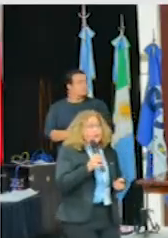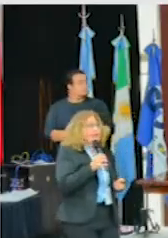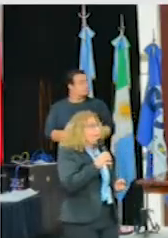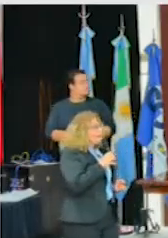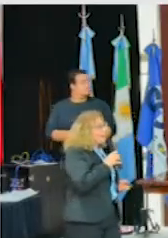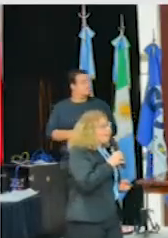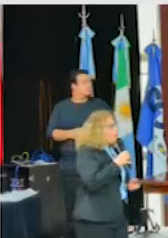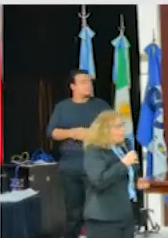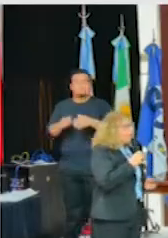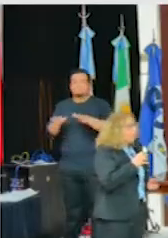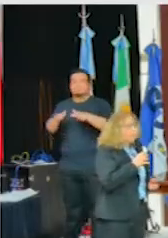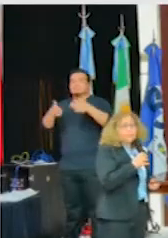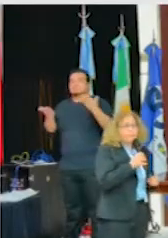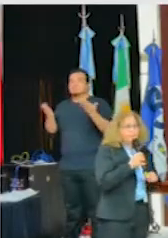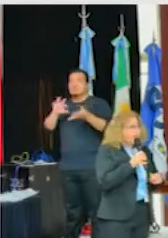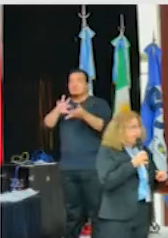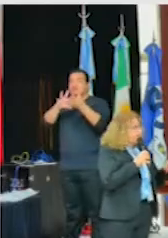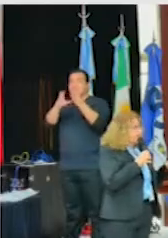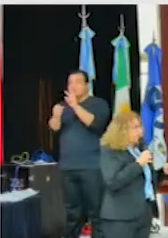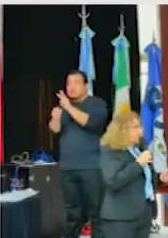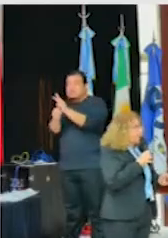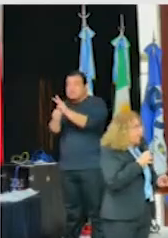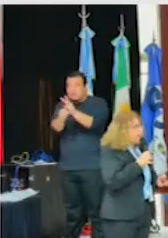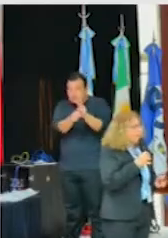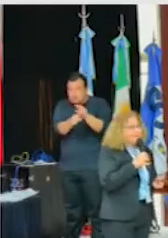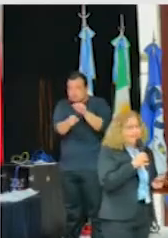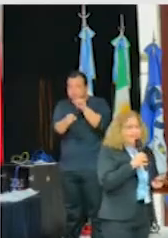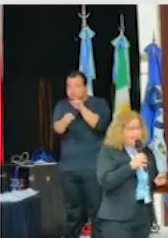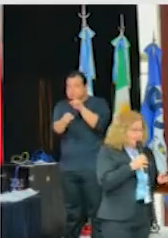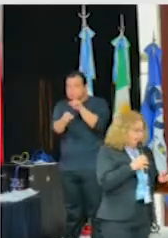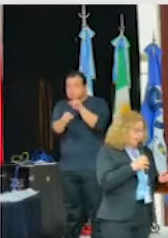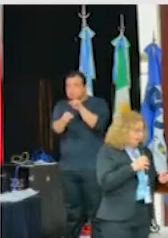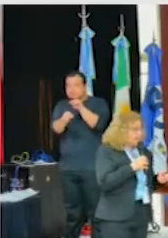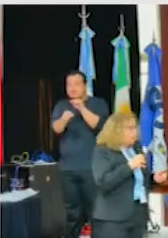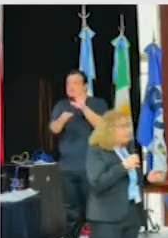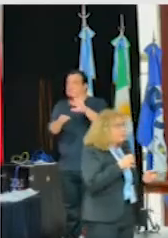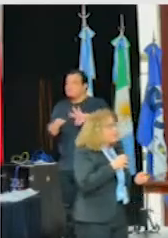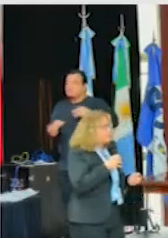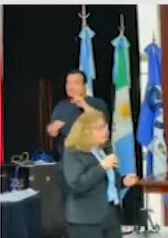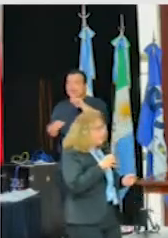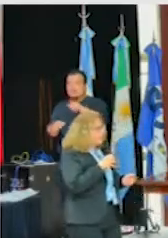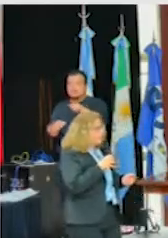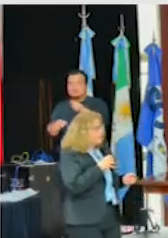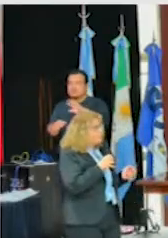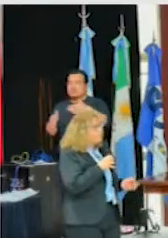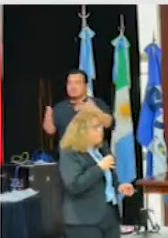Creemos que las prácticas de cuidado deben instalarse como característica transversal en nuestra tarea